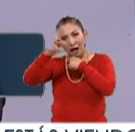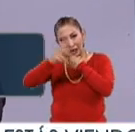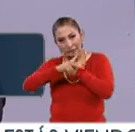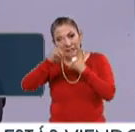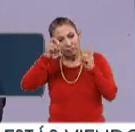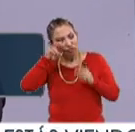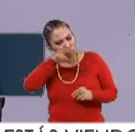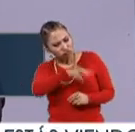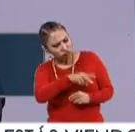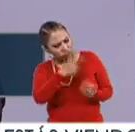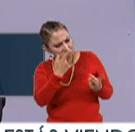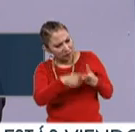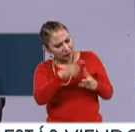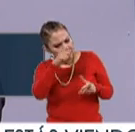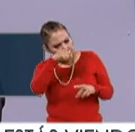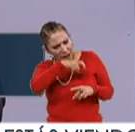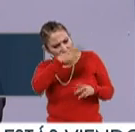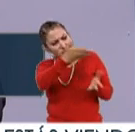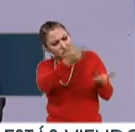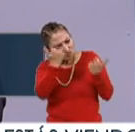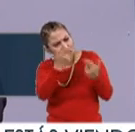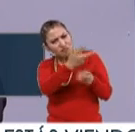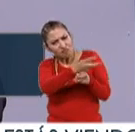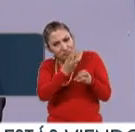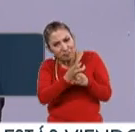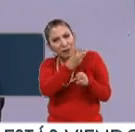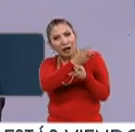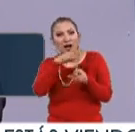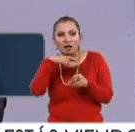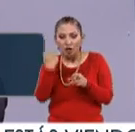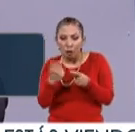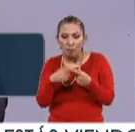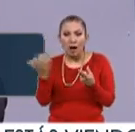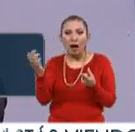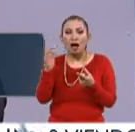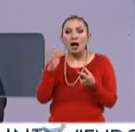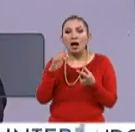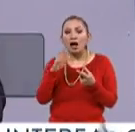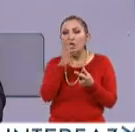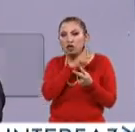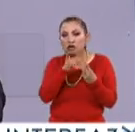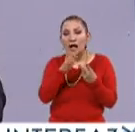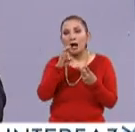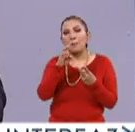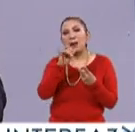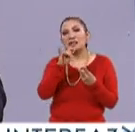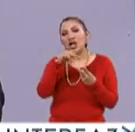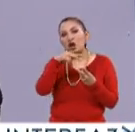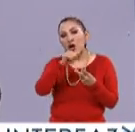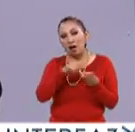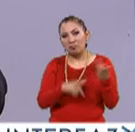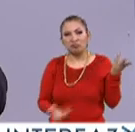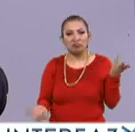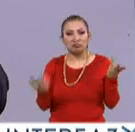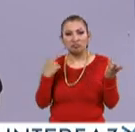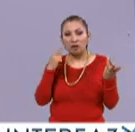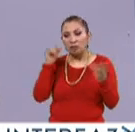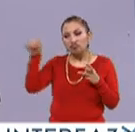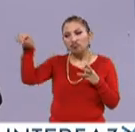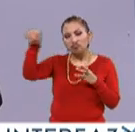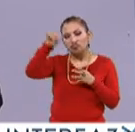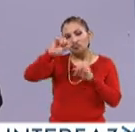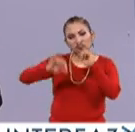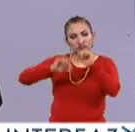asunto, a interesarse y a invitarme afuera, a Roma, a Murcia, a Barcelona, y bueno, y empezó esto a